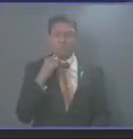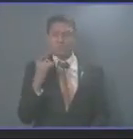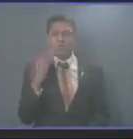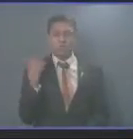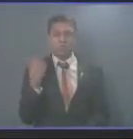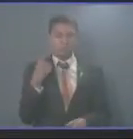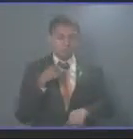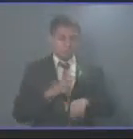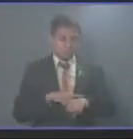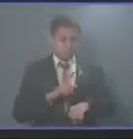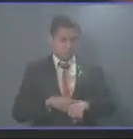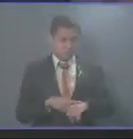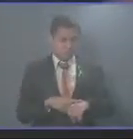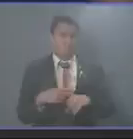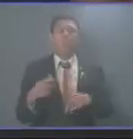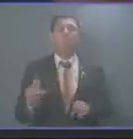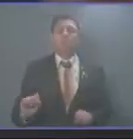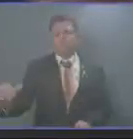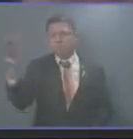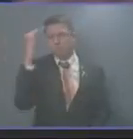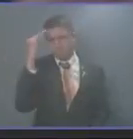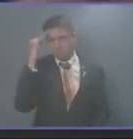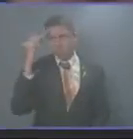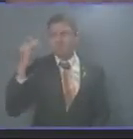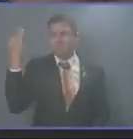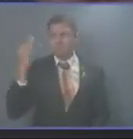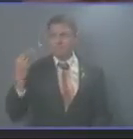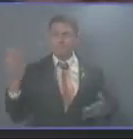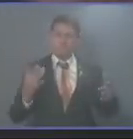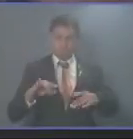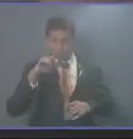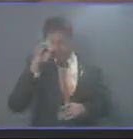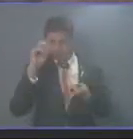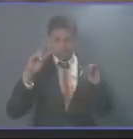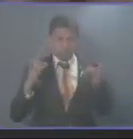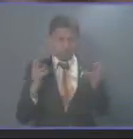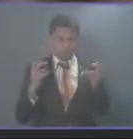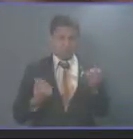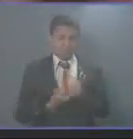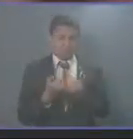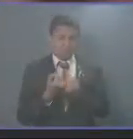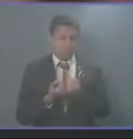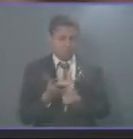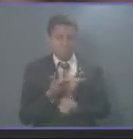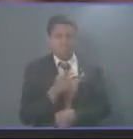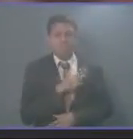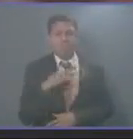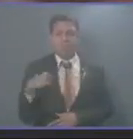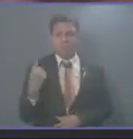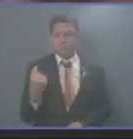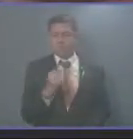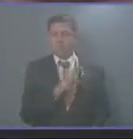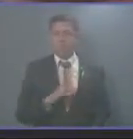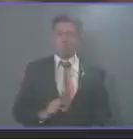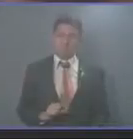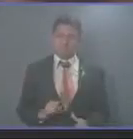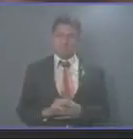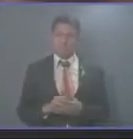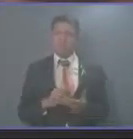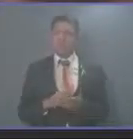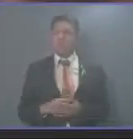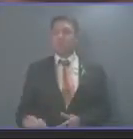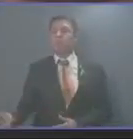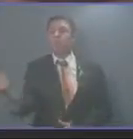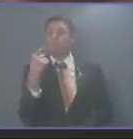en ese momento cuando supo que debía hacer algo por las familias salvadoreñas afectadas por